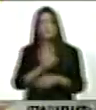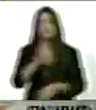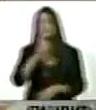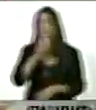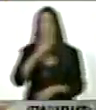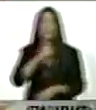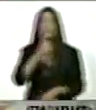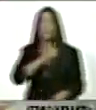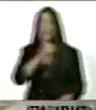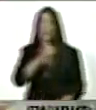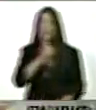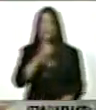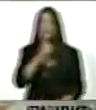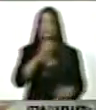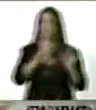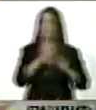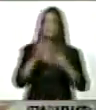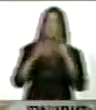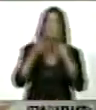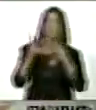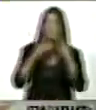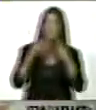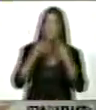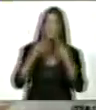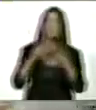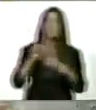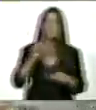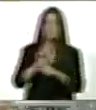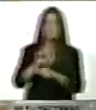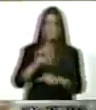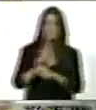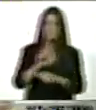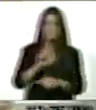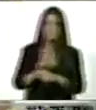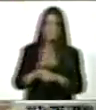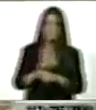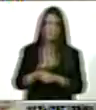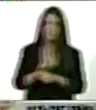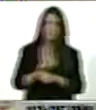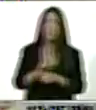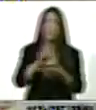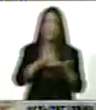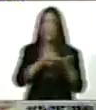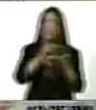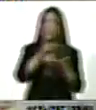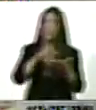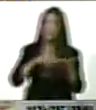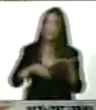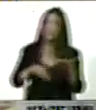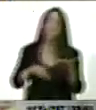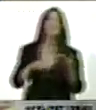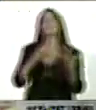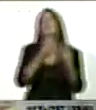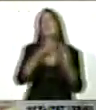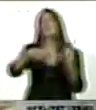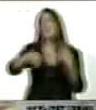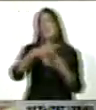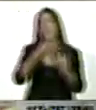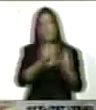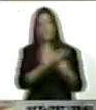y su uso como arma política, el escarnio y el insulto. Eso lo leyó el señor Carlos Ocariz junto a mí